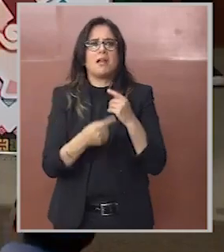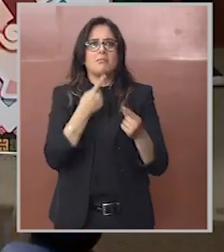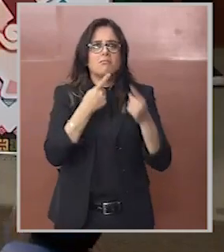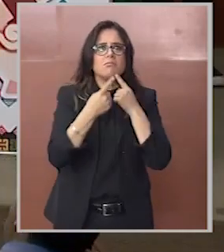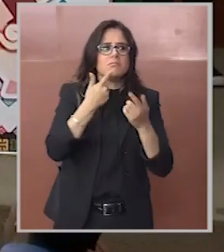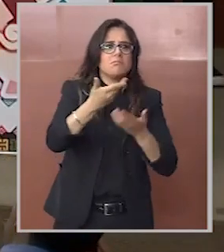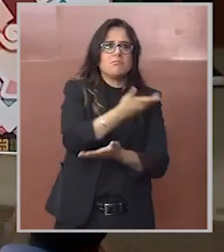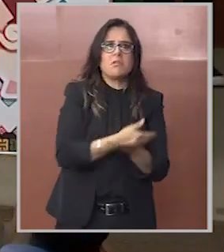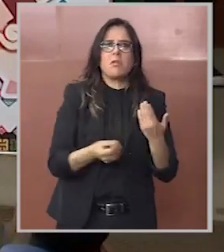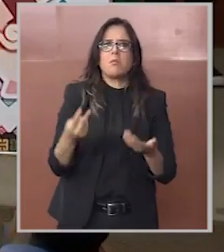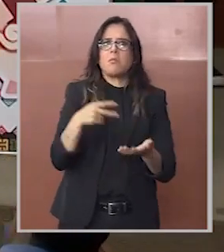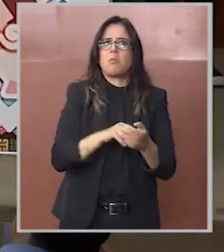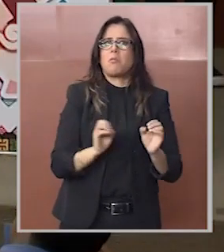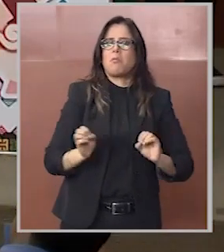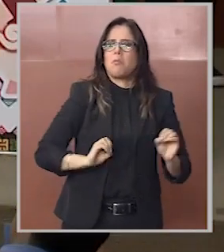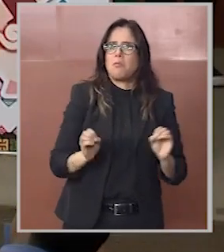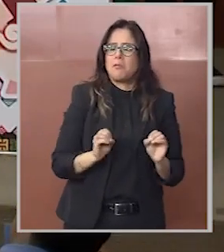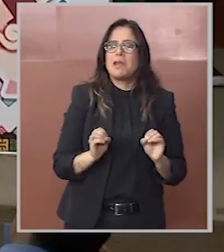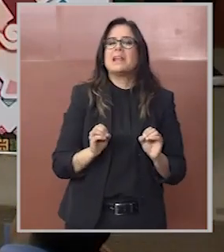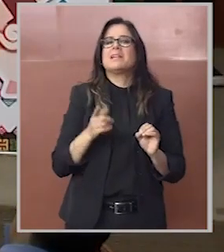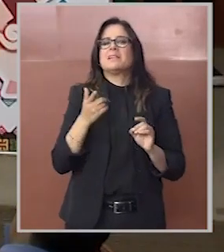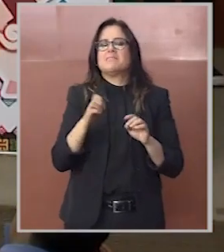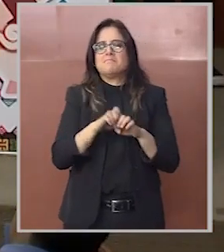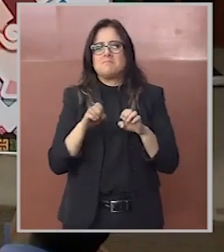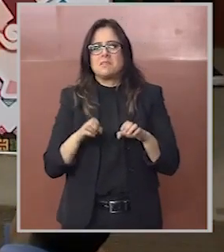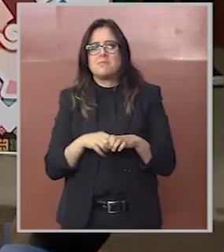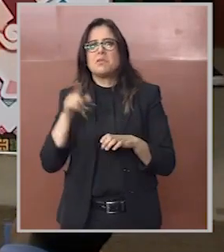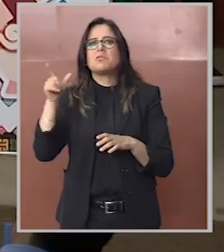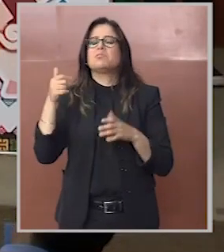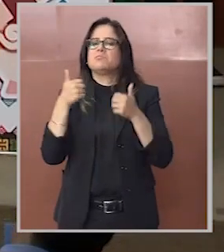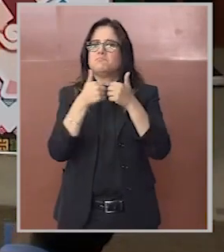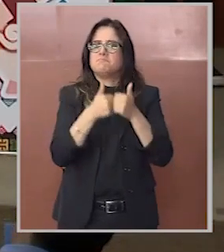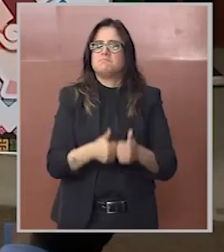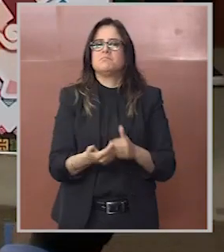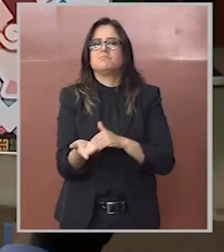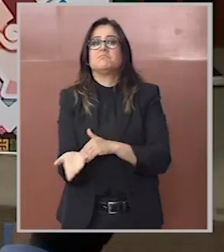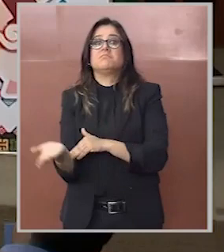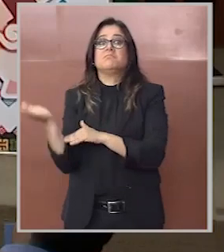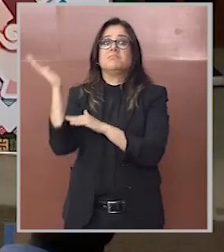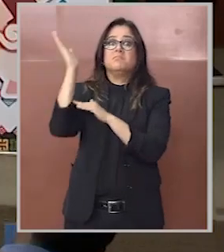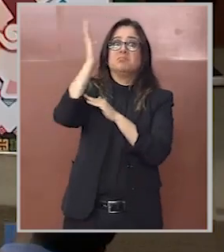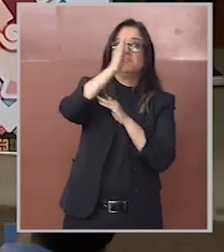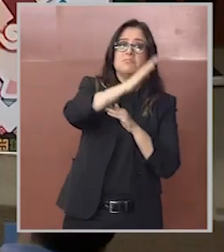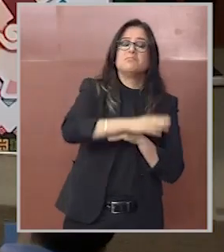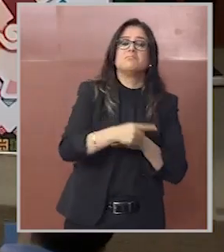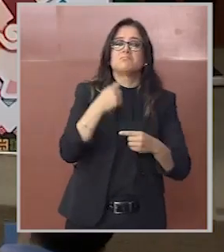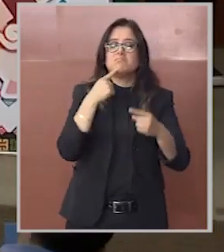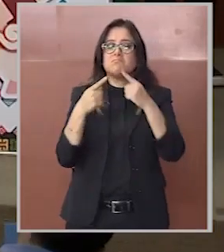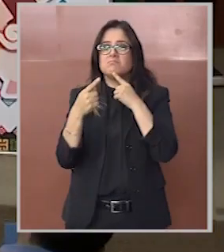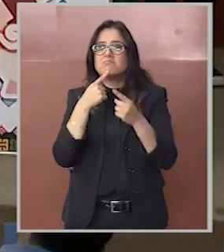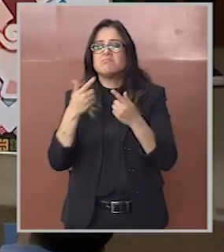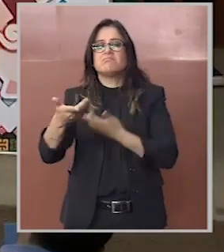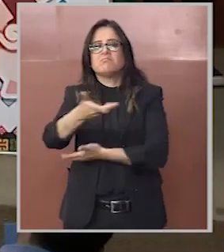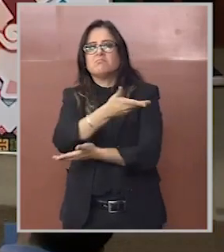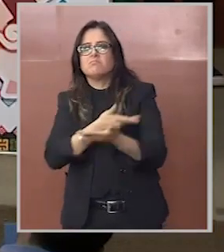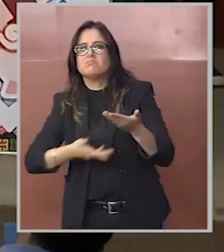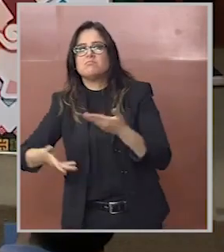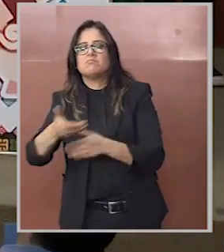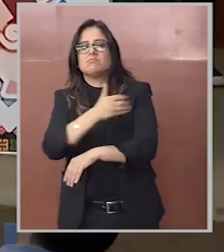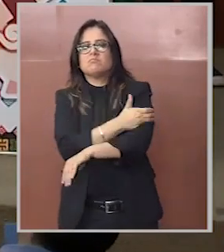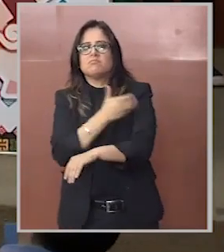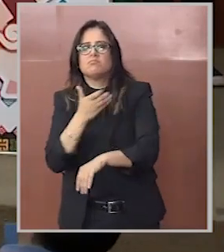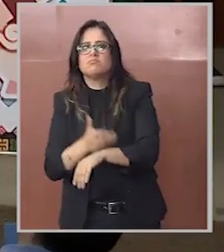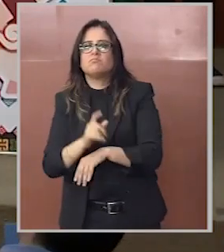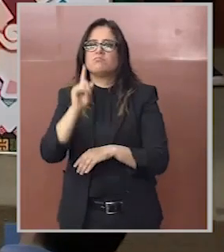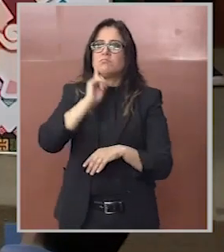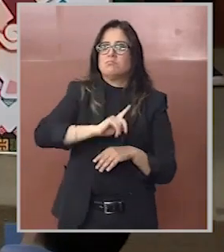todo su equipo estuvieron aguantaron sabieron el debate tan rico que se dio de este pues de las compañeras de los compañeros y